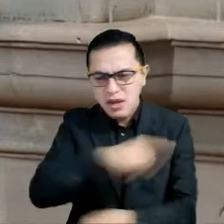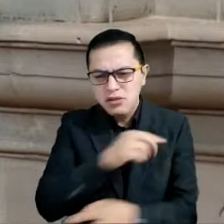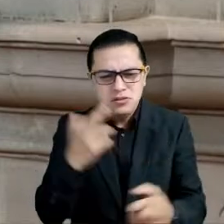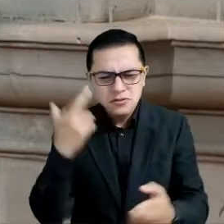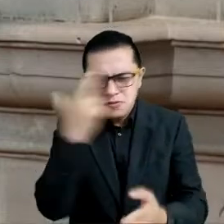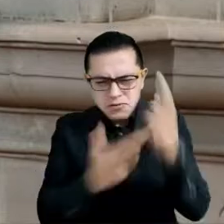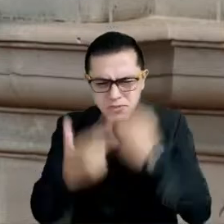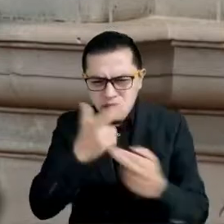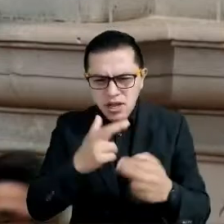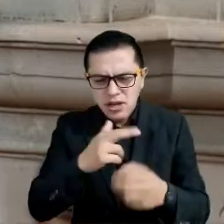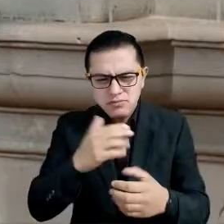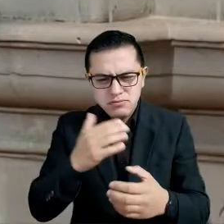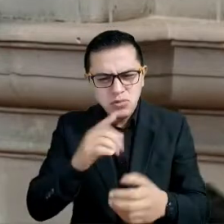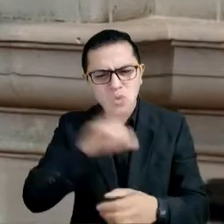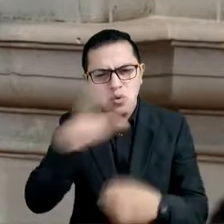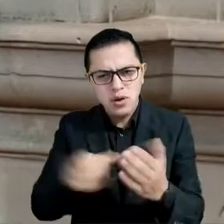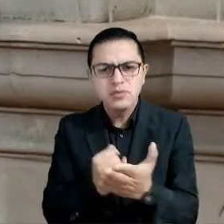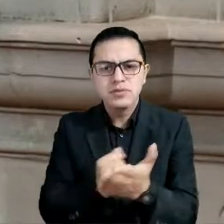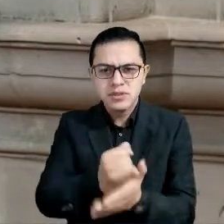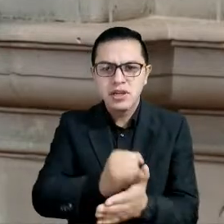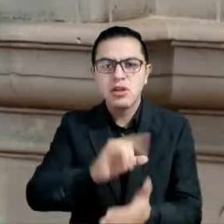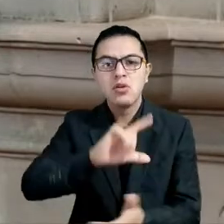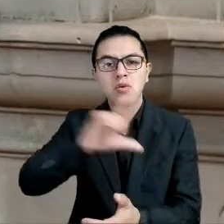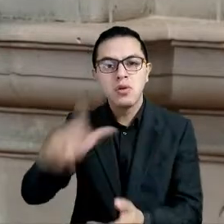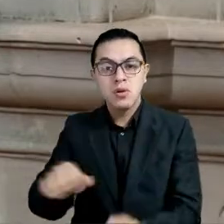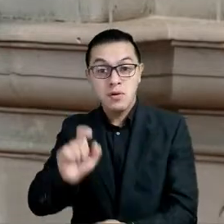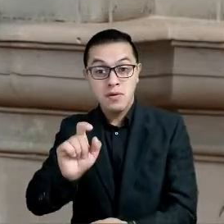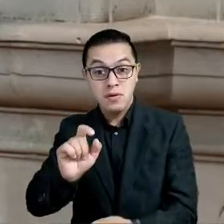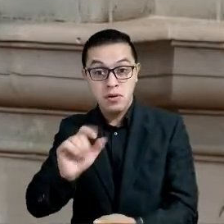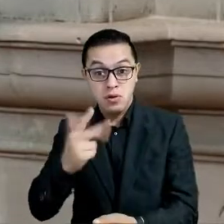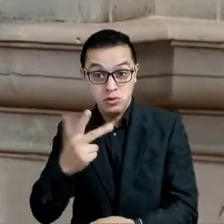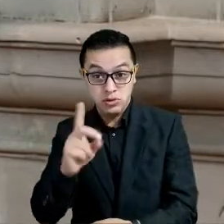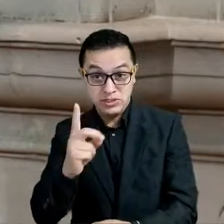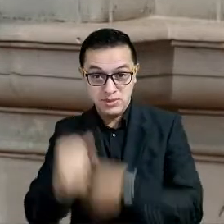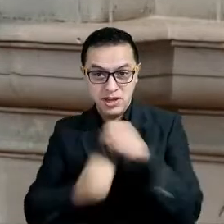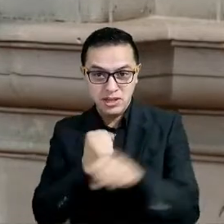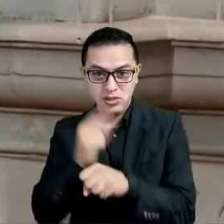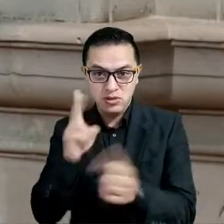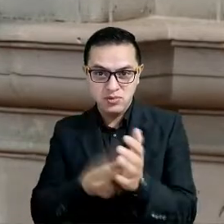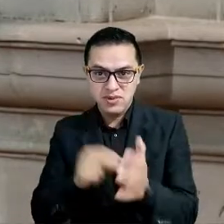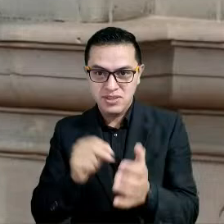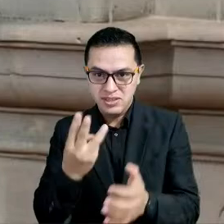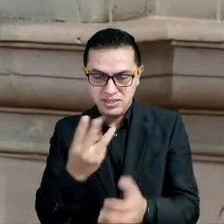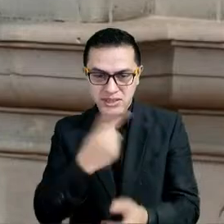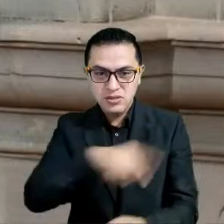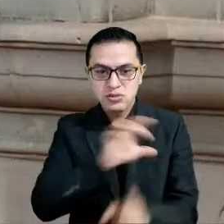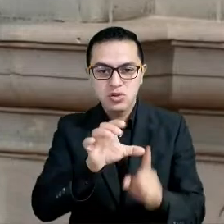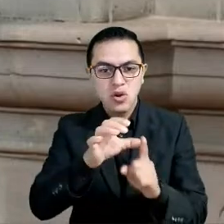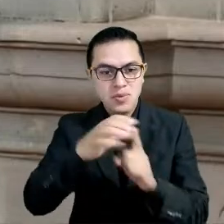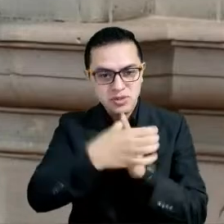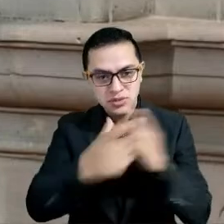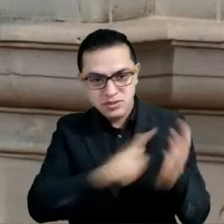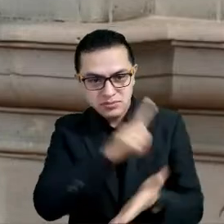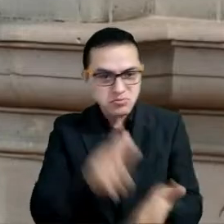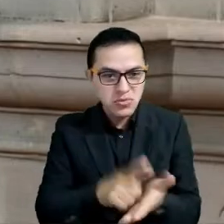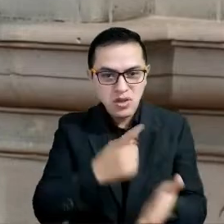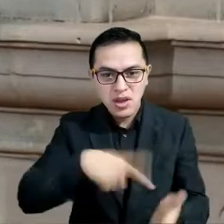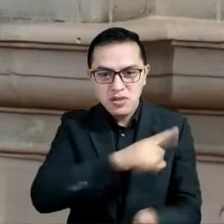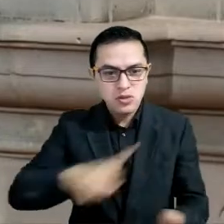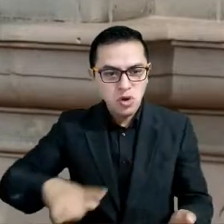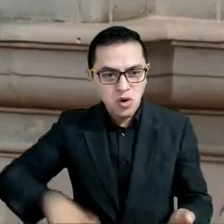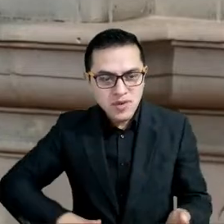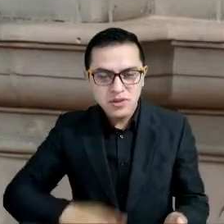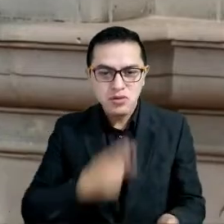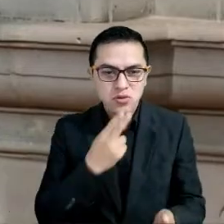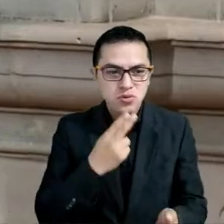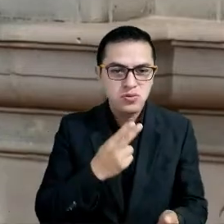8 de diciembre de 2023, las comisiones legislativas de Planeación, Gasto Público y de Finanzas Públicas dieron inicio